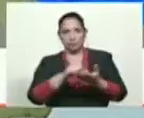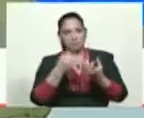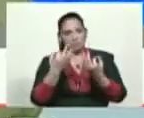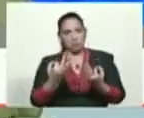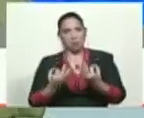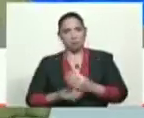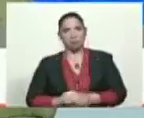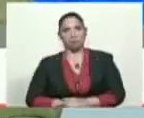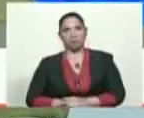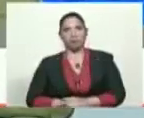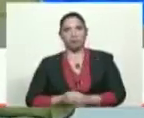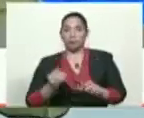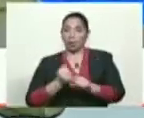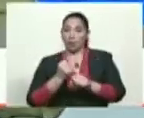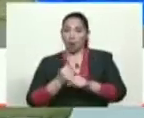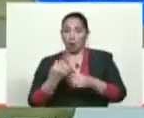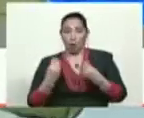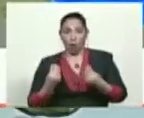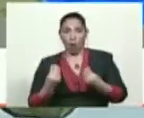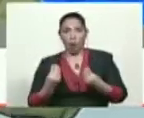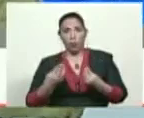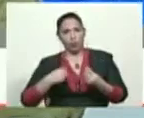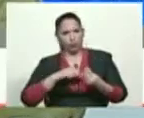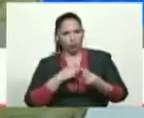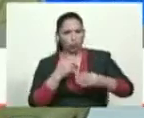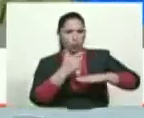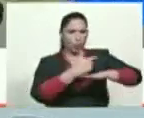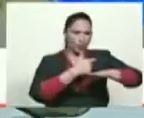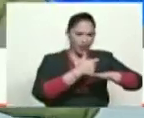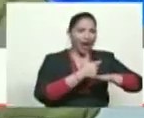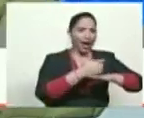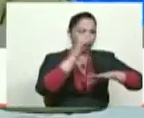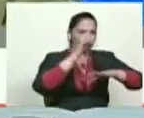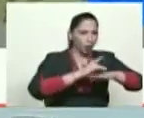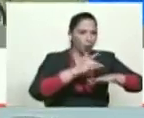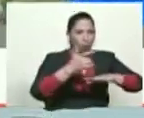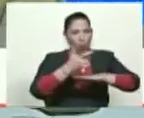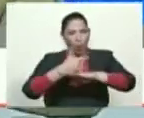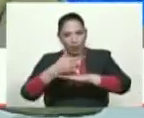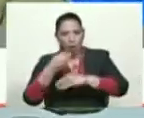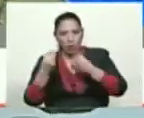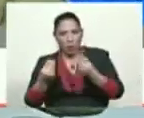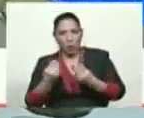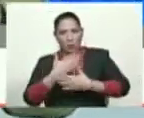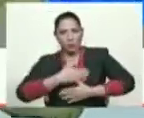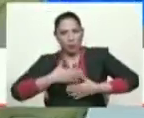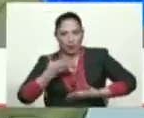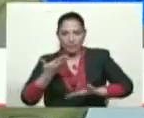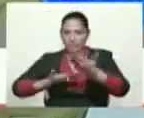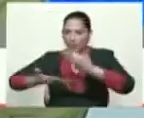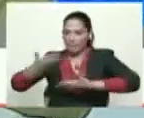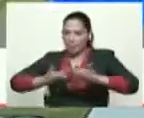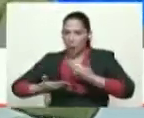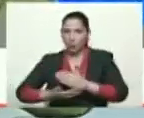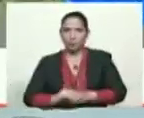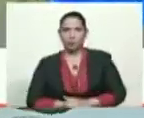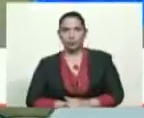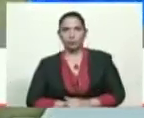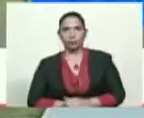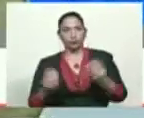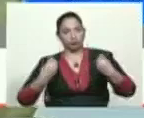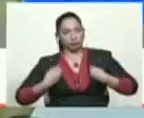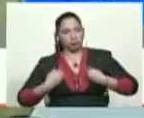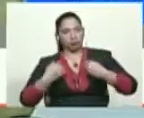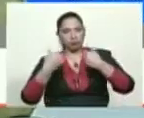es trabajo que como gobernante nos toca gobernar para el bien común para el bienestar para el vivir